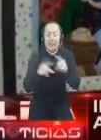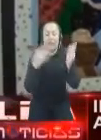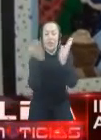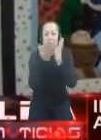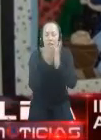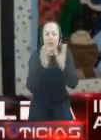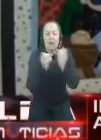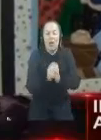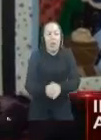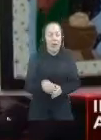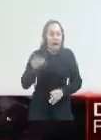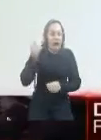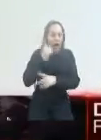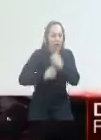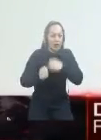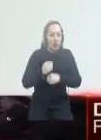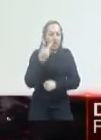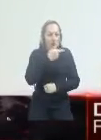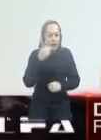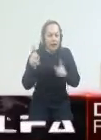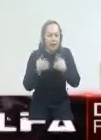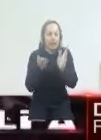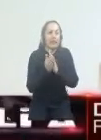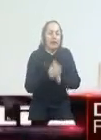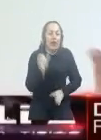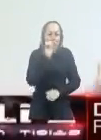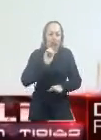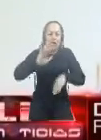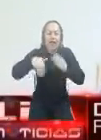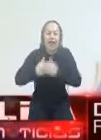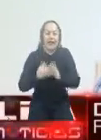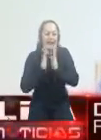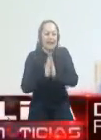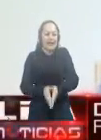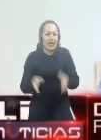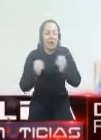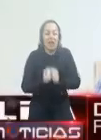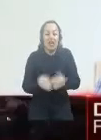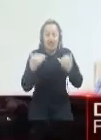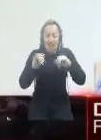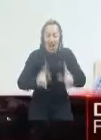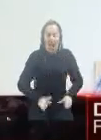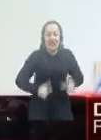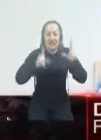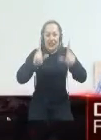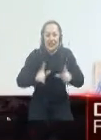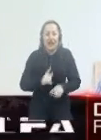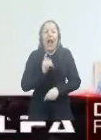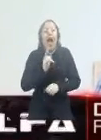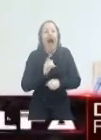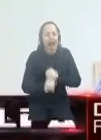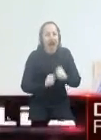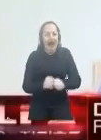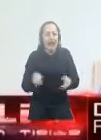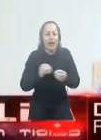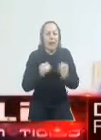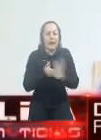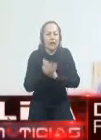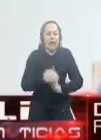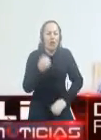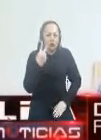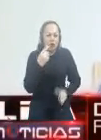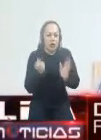tuvimos más o menos 200 estudiantes de agosto a diciembre. Hicimos también una clausura. Este año estamos repitiendo, tuvimos dos cortes,